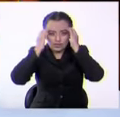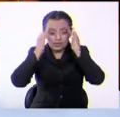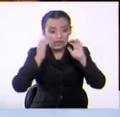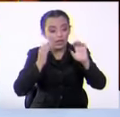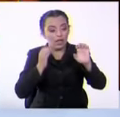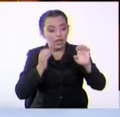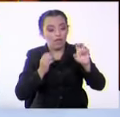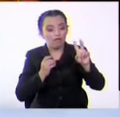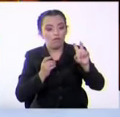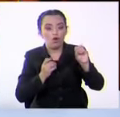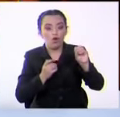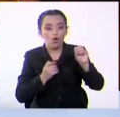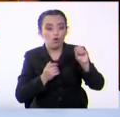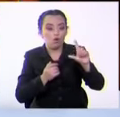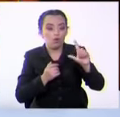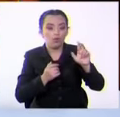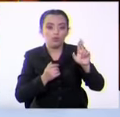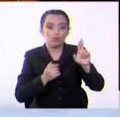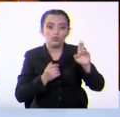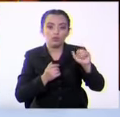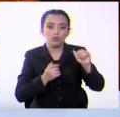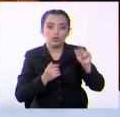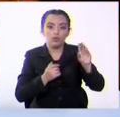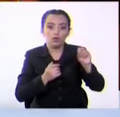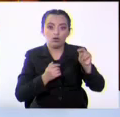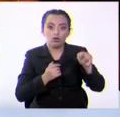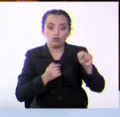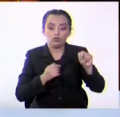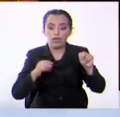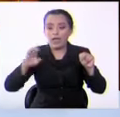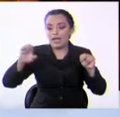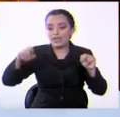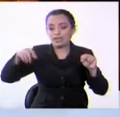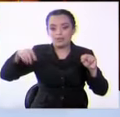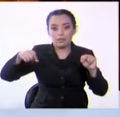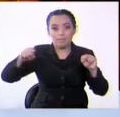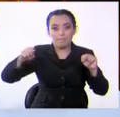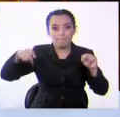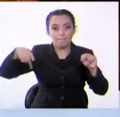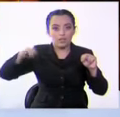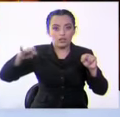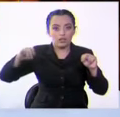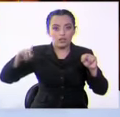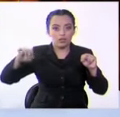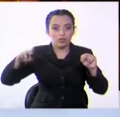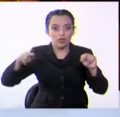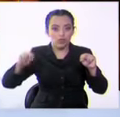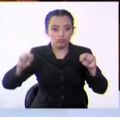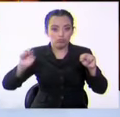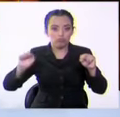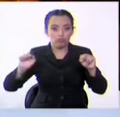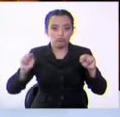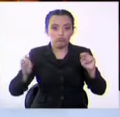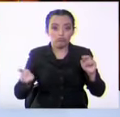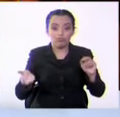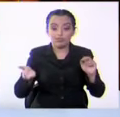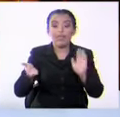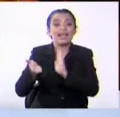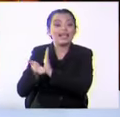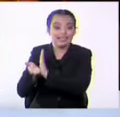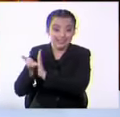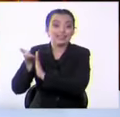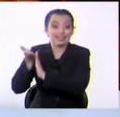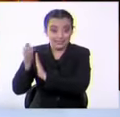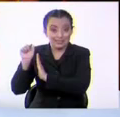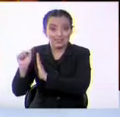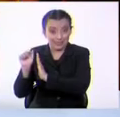con especiación ni con progreso. La especiación sí es un fenómeno evolutivo, pero que